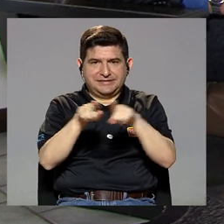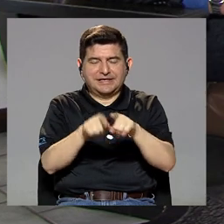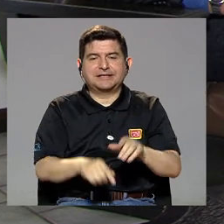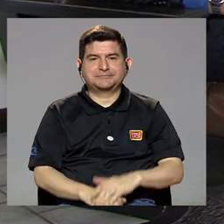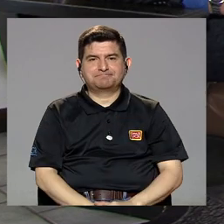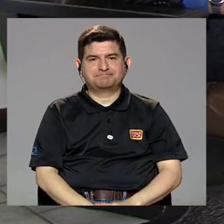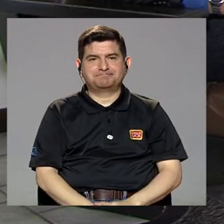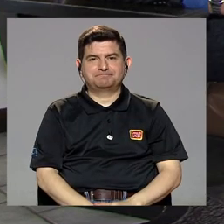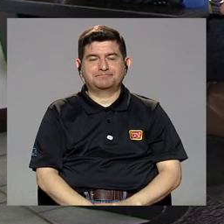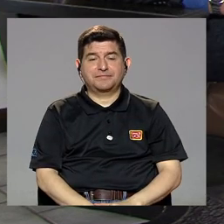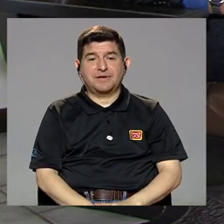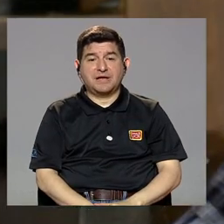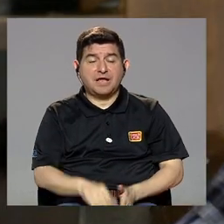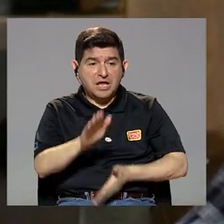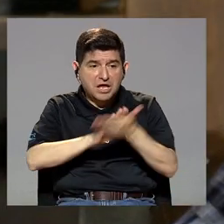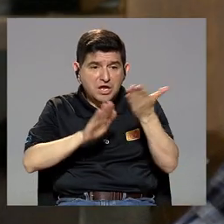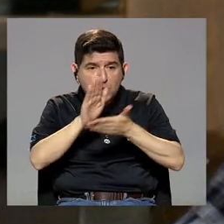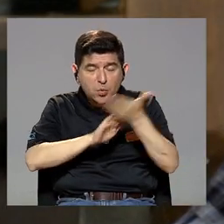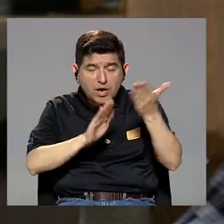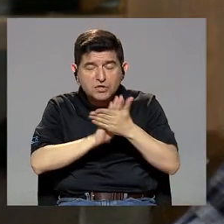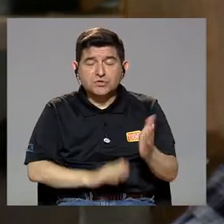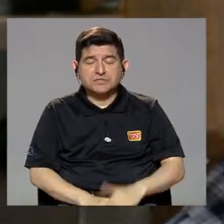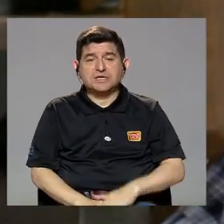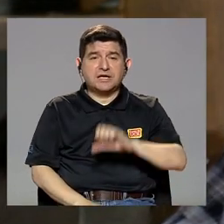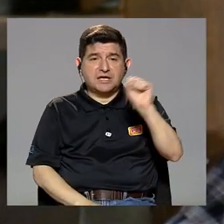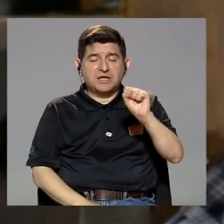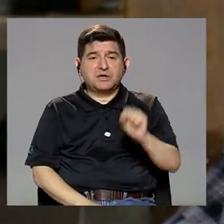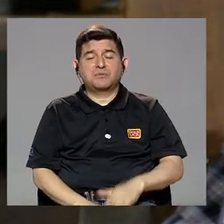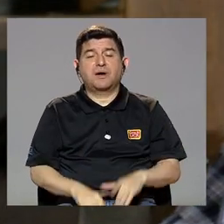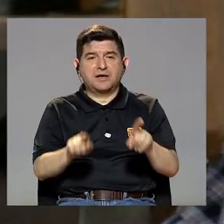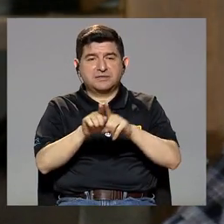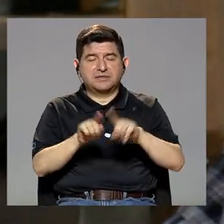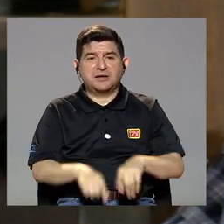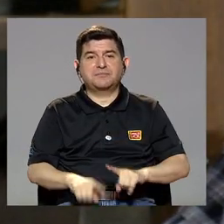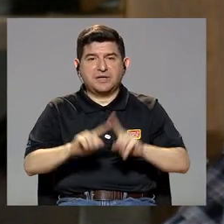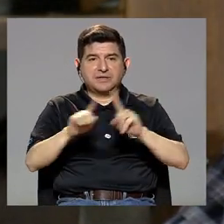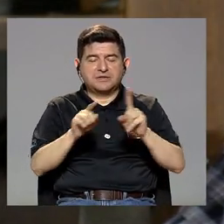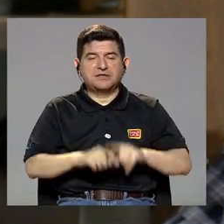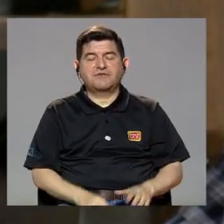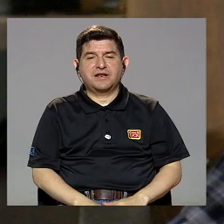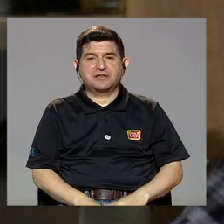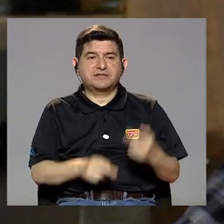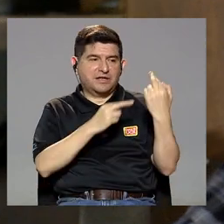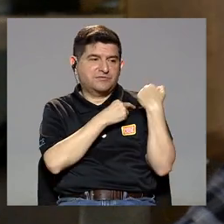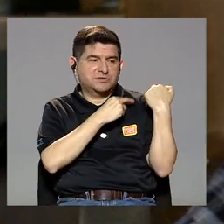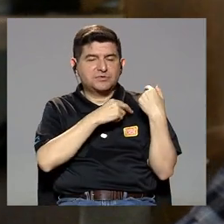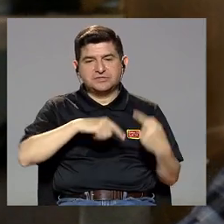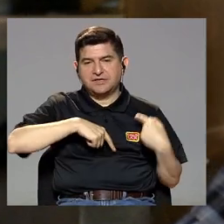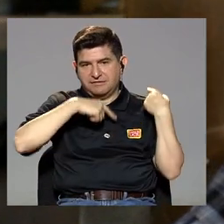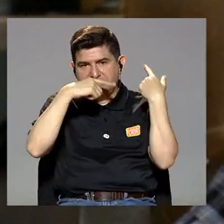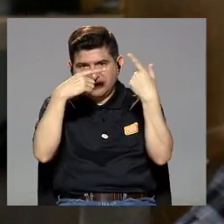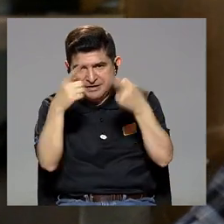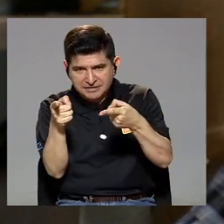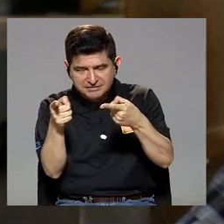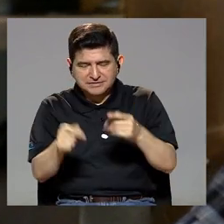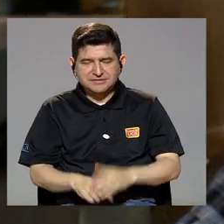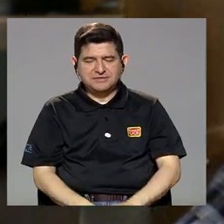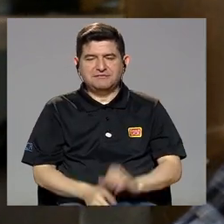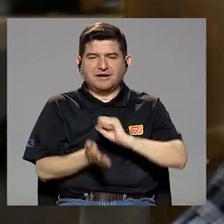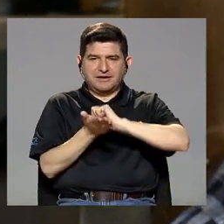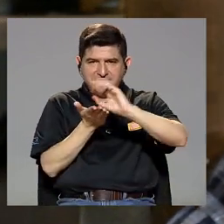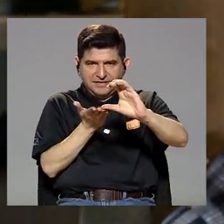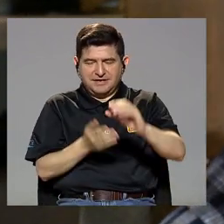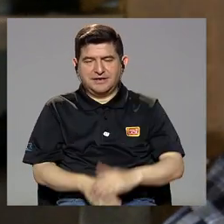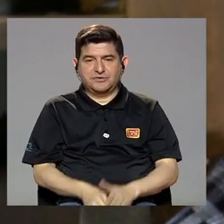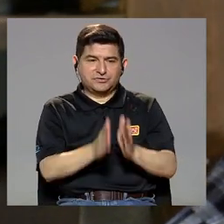cuando sirve el sábado llevar una serie de comisiones que le habían encargado porque llevará para para zanjar los